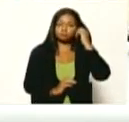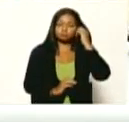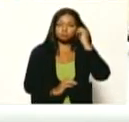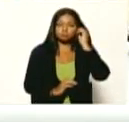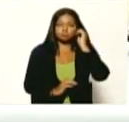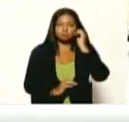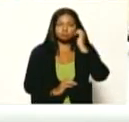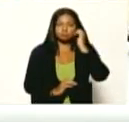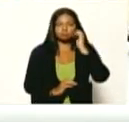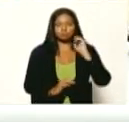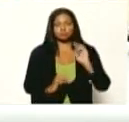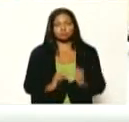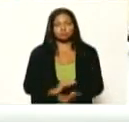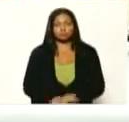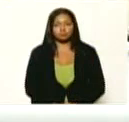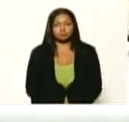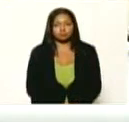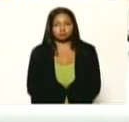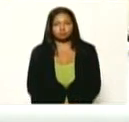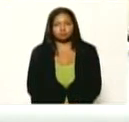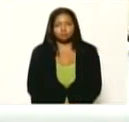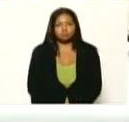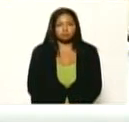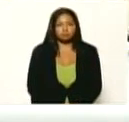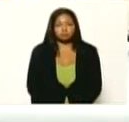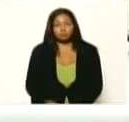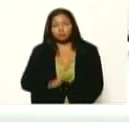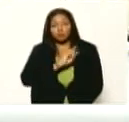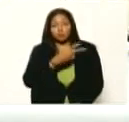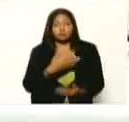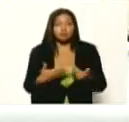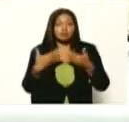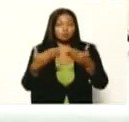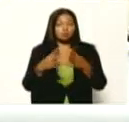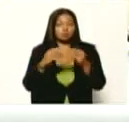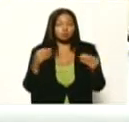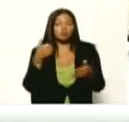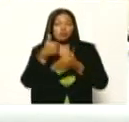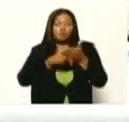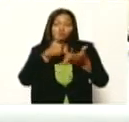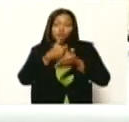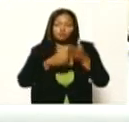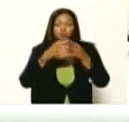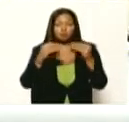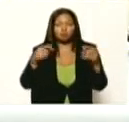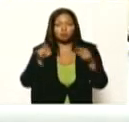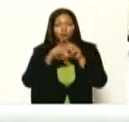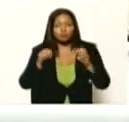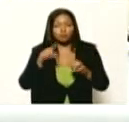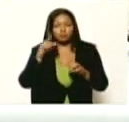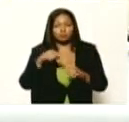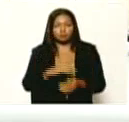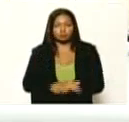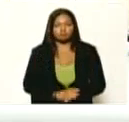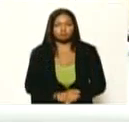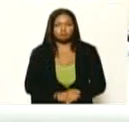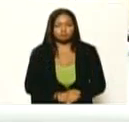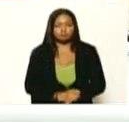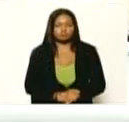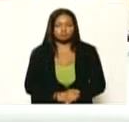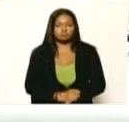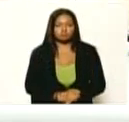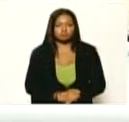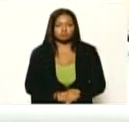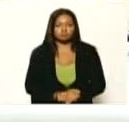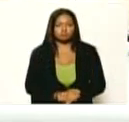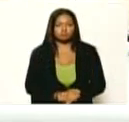revolución. ¿Eh? La fuerza que se le dedicó todo el empeño y se le dedica todo el empeño. ¿Cómo he